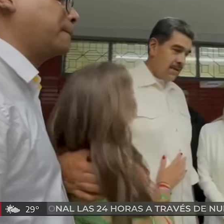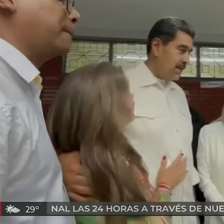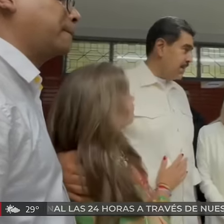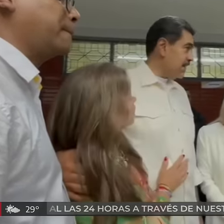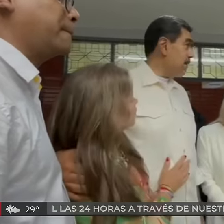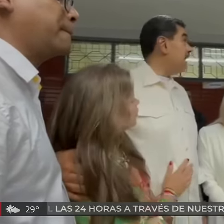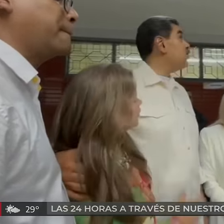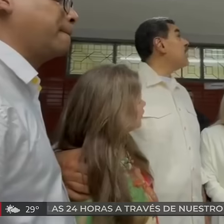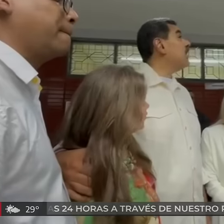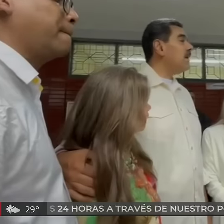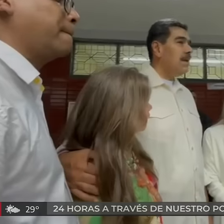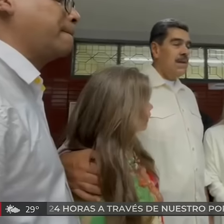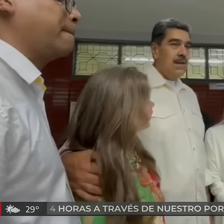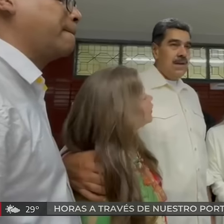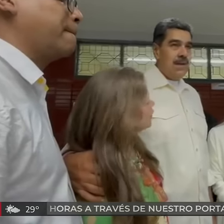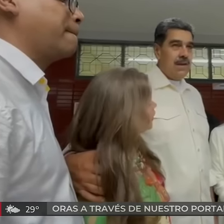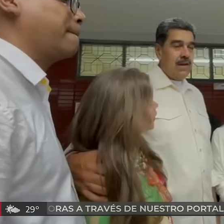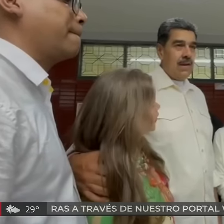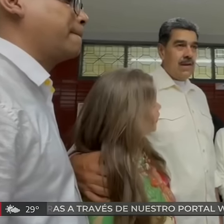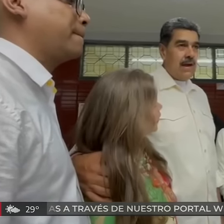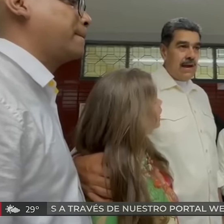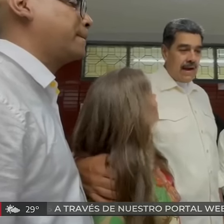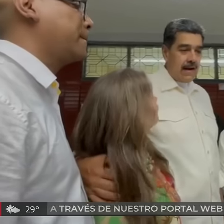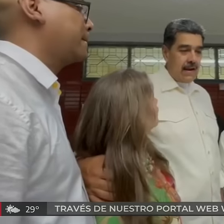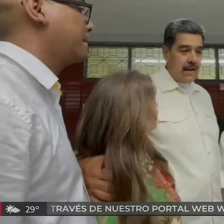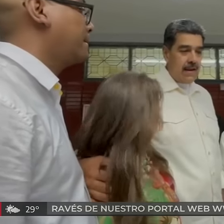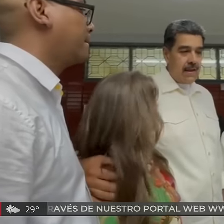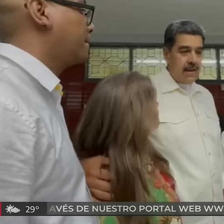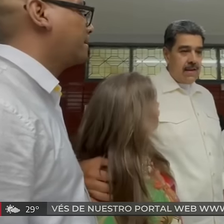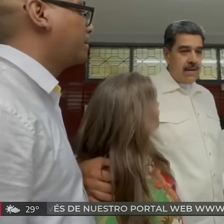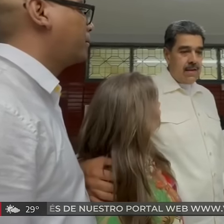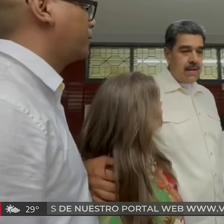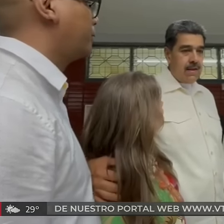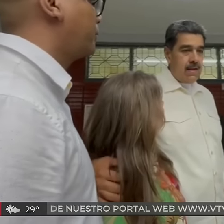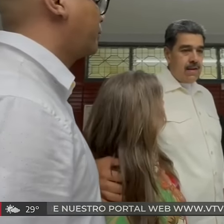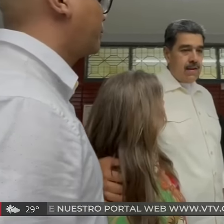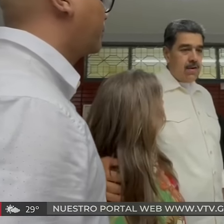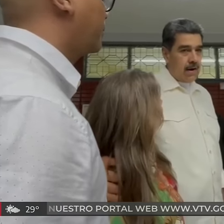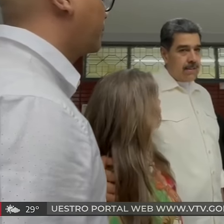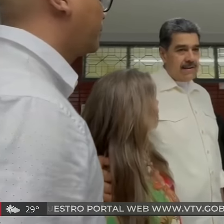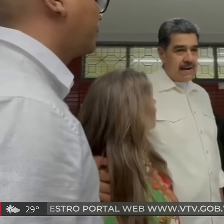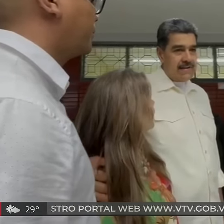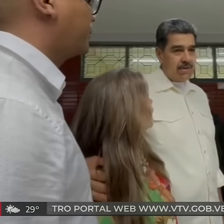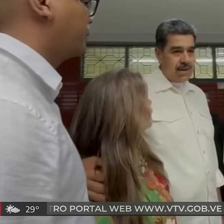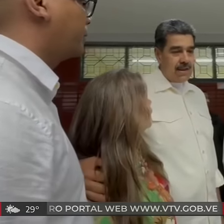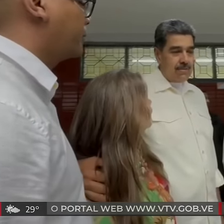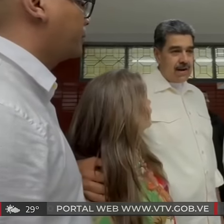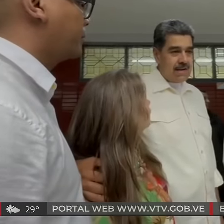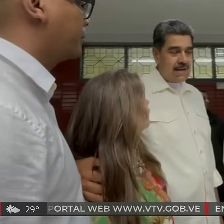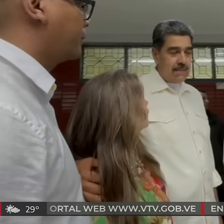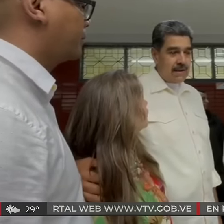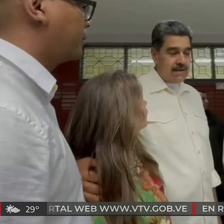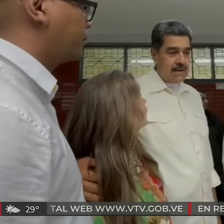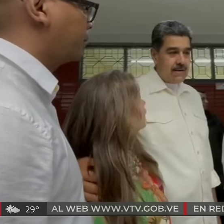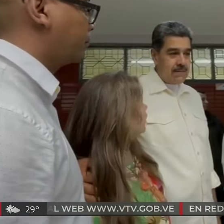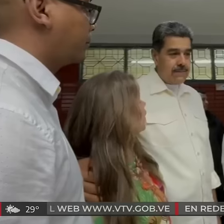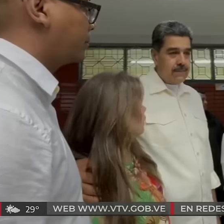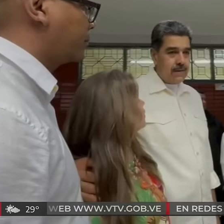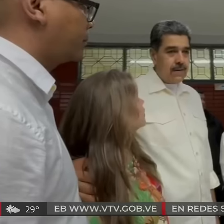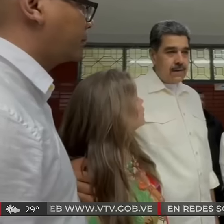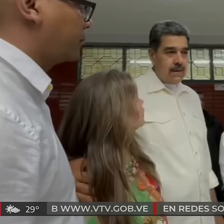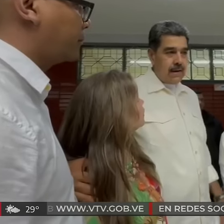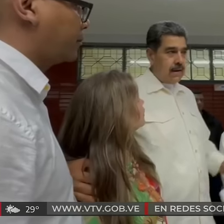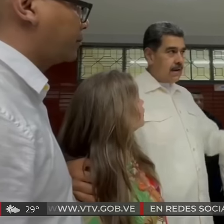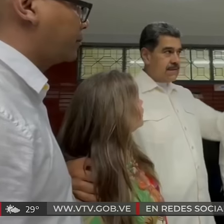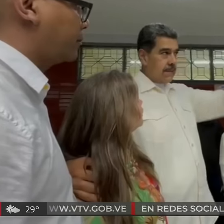él ha narrado durante esta intensa jornada que también llevó a la entrega repotenciada de